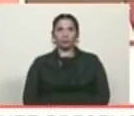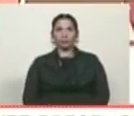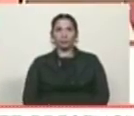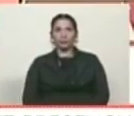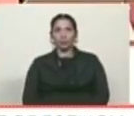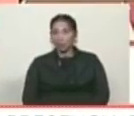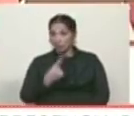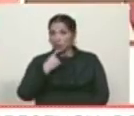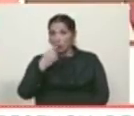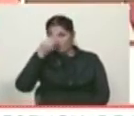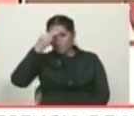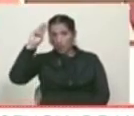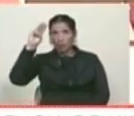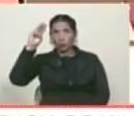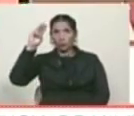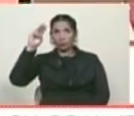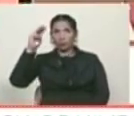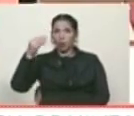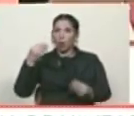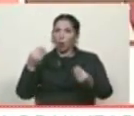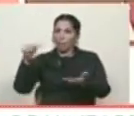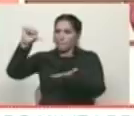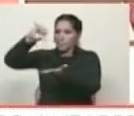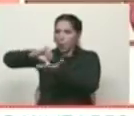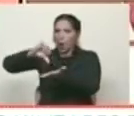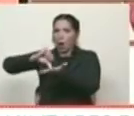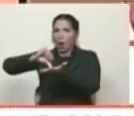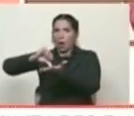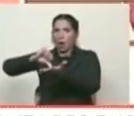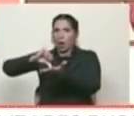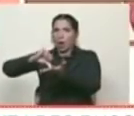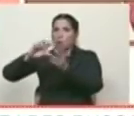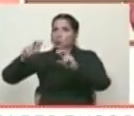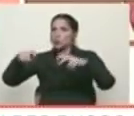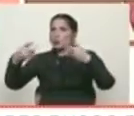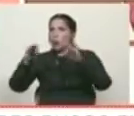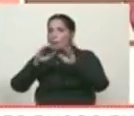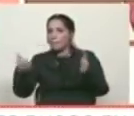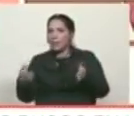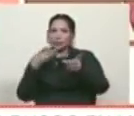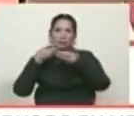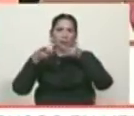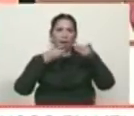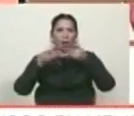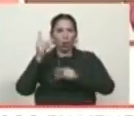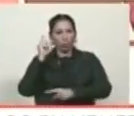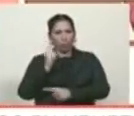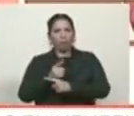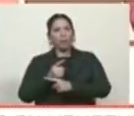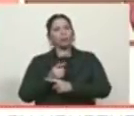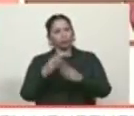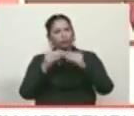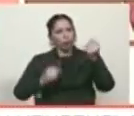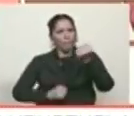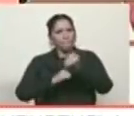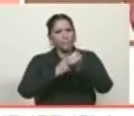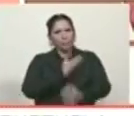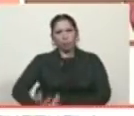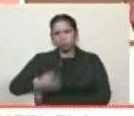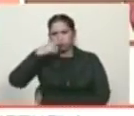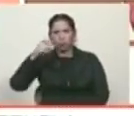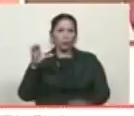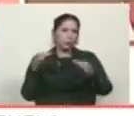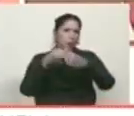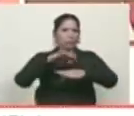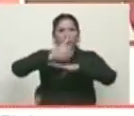México, el país, como sede para las nuevas mesas de diálogo. Así que todo el apoyo, presidente Nicolás Maduro, de parte de la Dirección